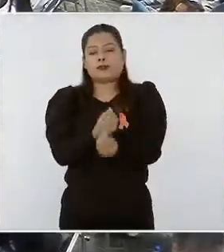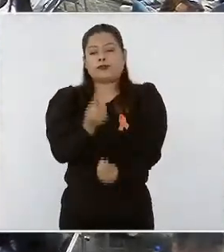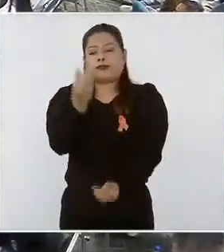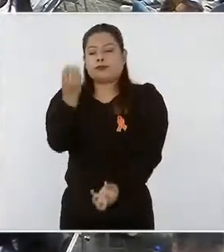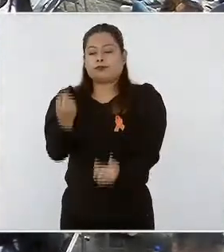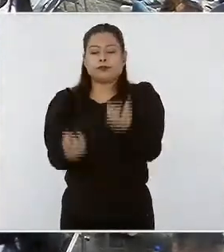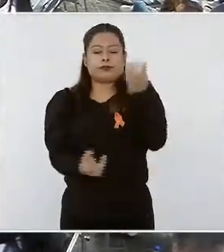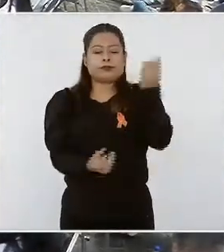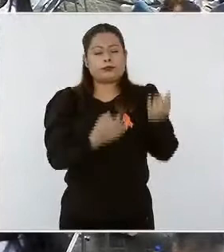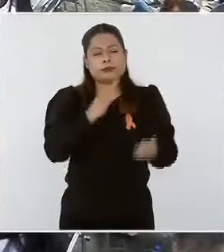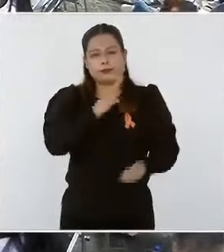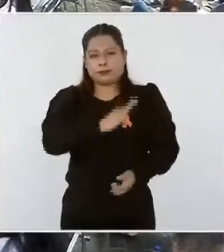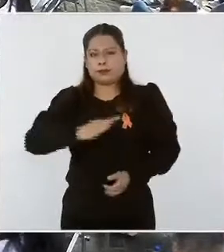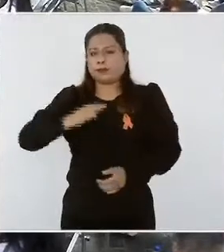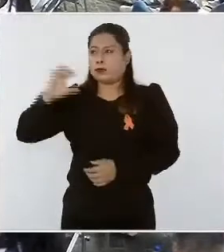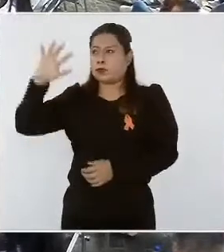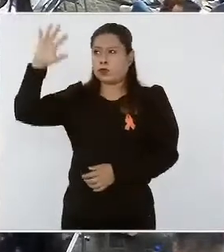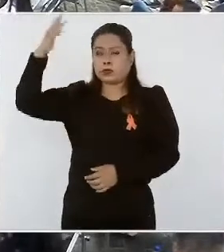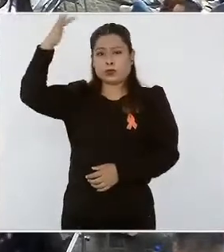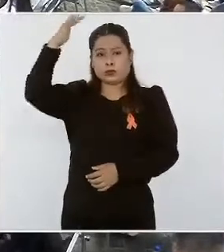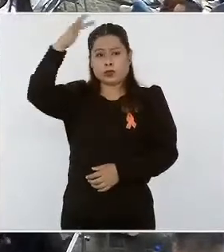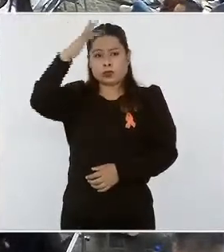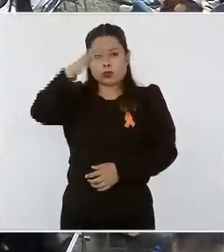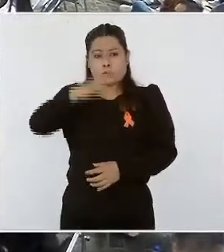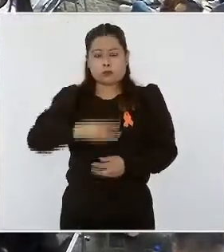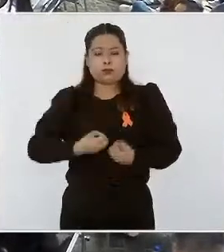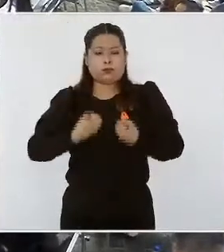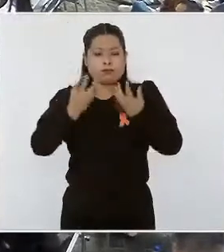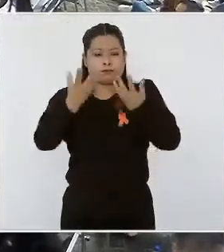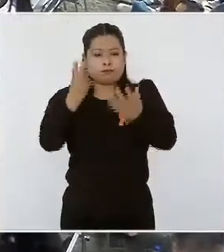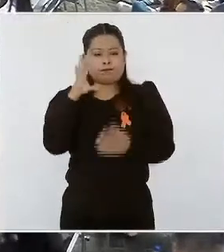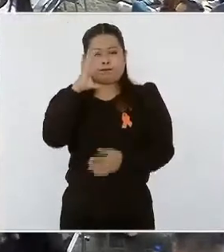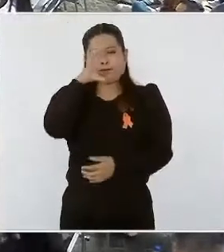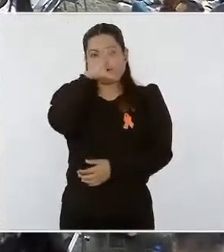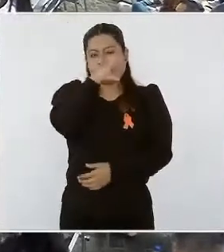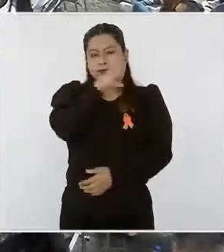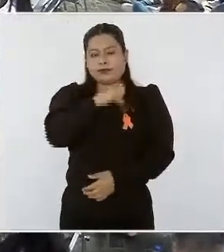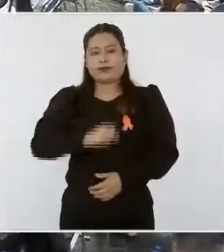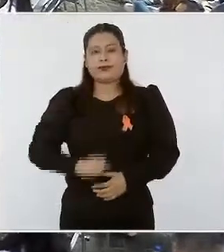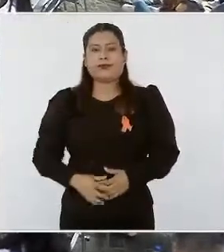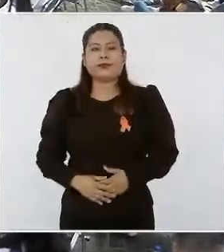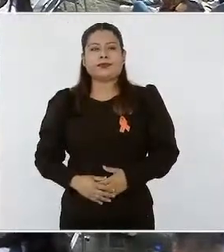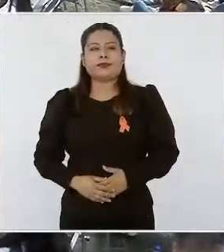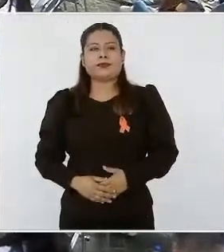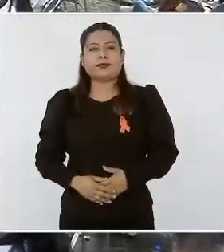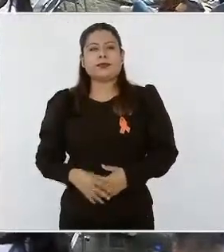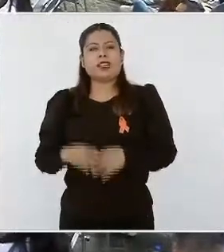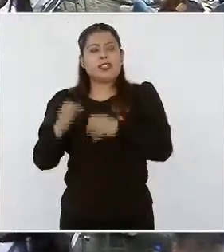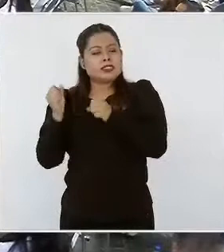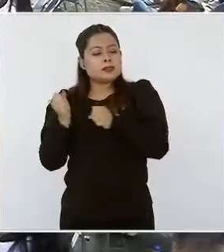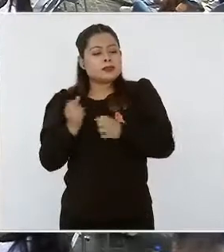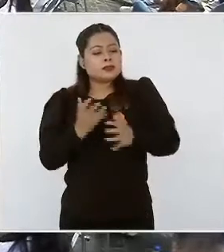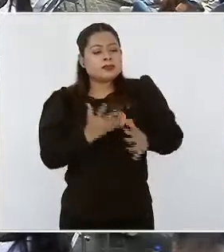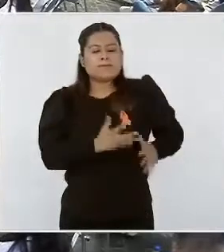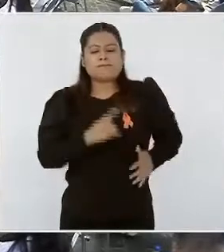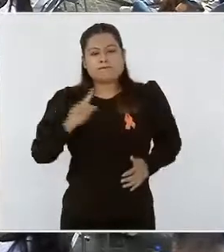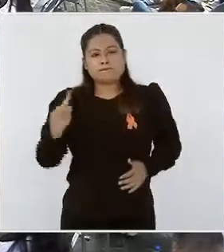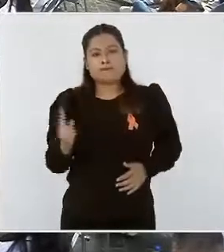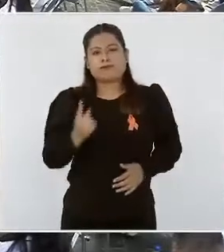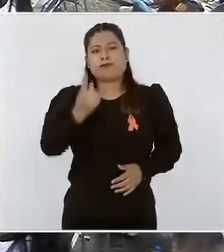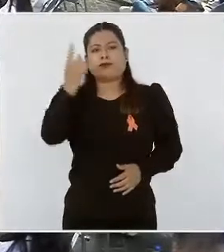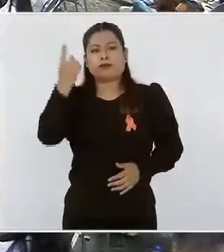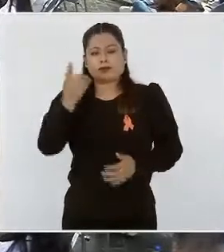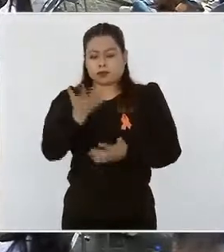felicidad, sol que a diario te proporciona calor. Si me dejaras ser, brotará de